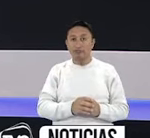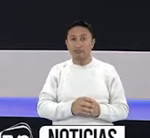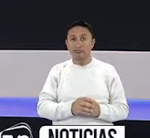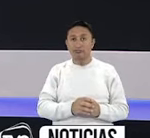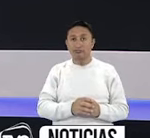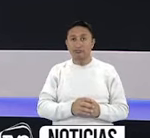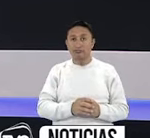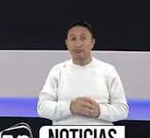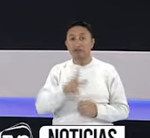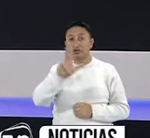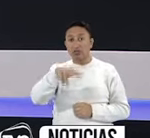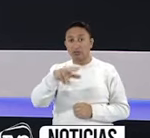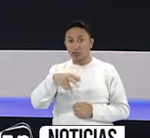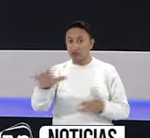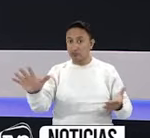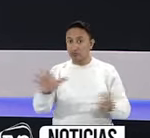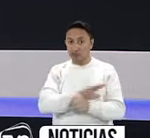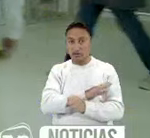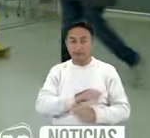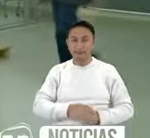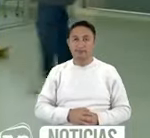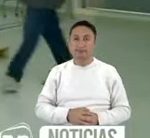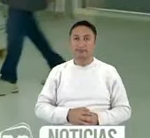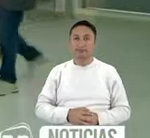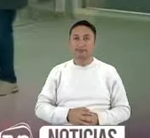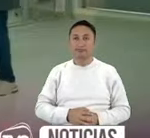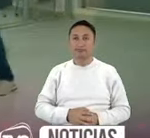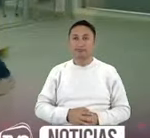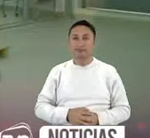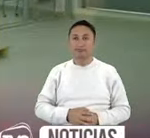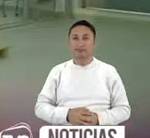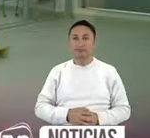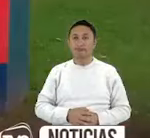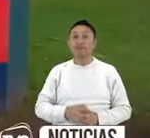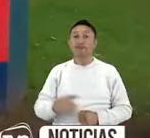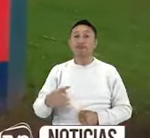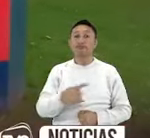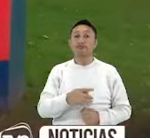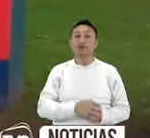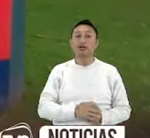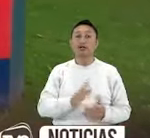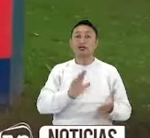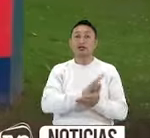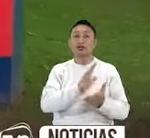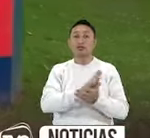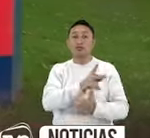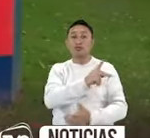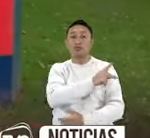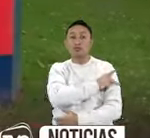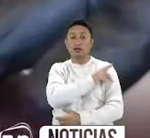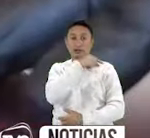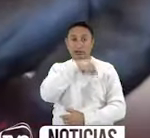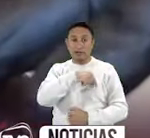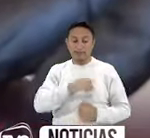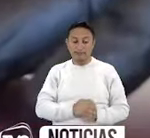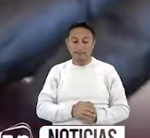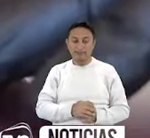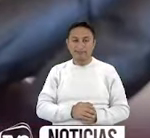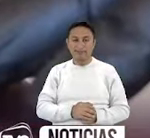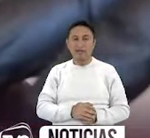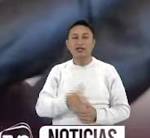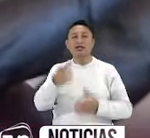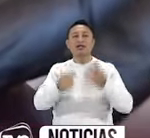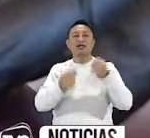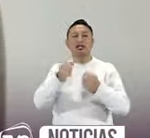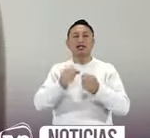3 meses. Sobre la investigación desarrollada por la Escuela Politécnica Nacional en relación a la presunta contaminación de leche con